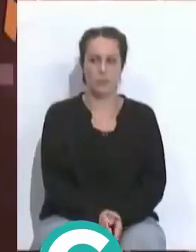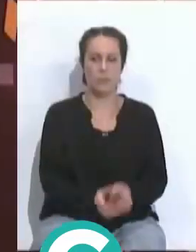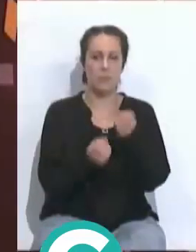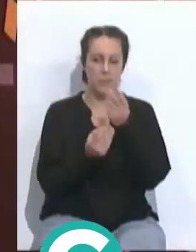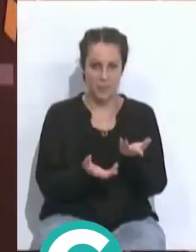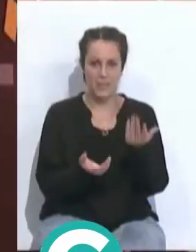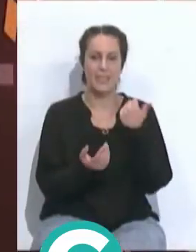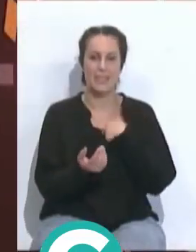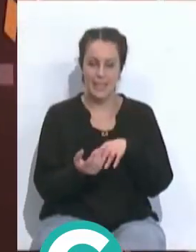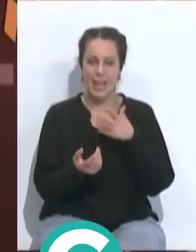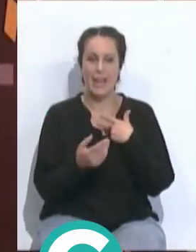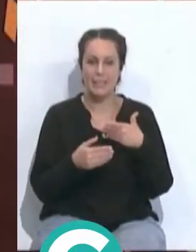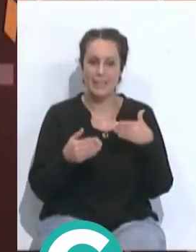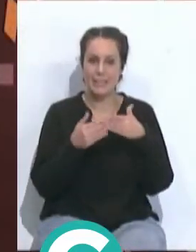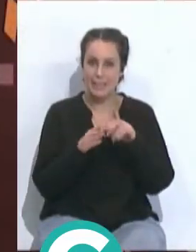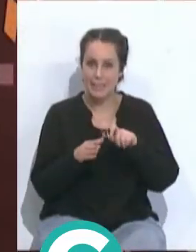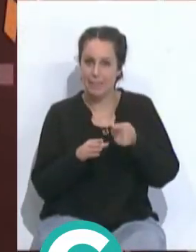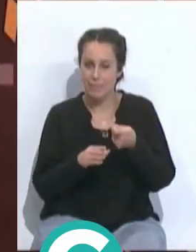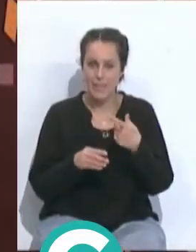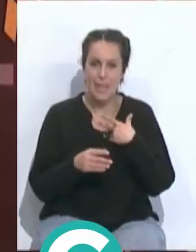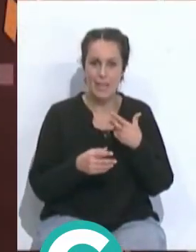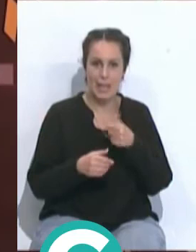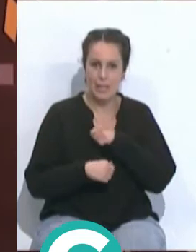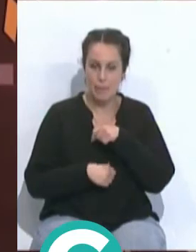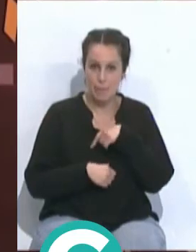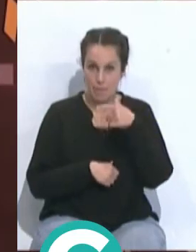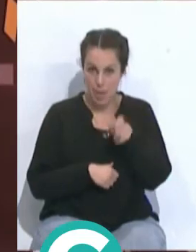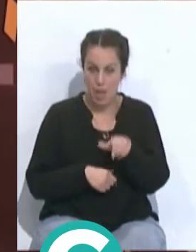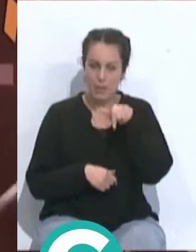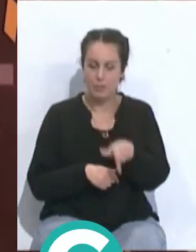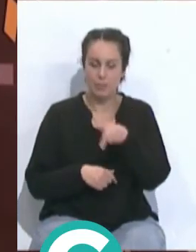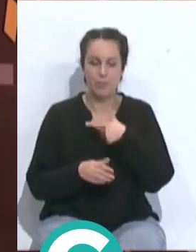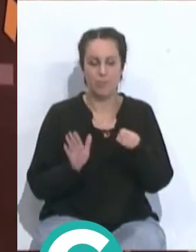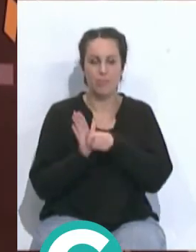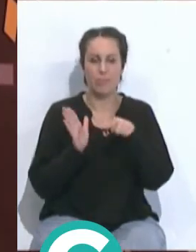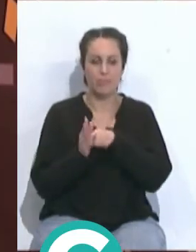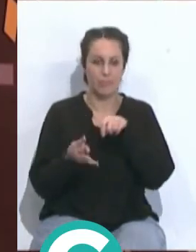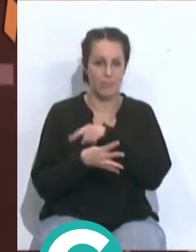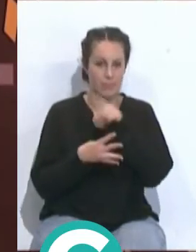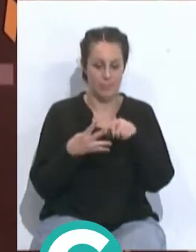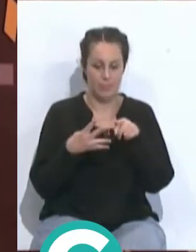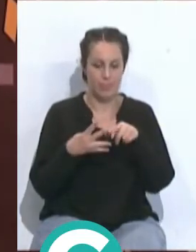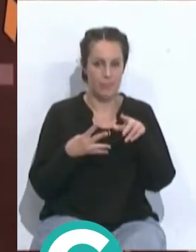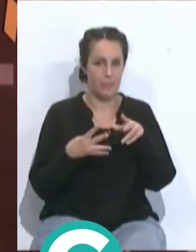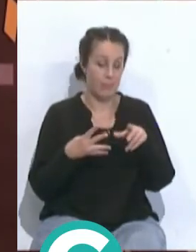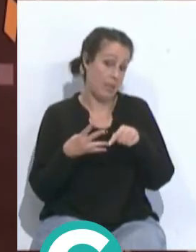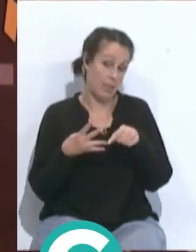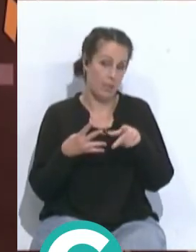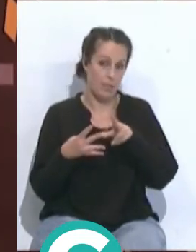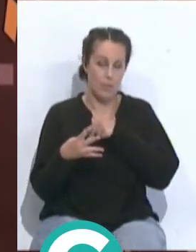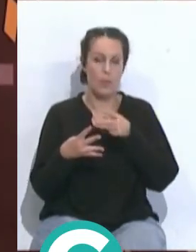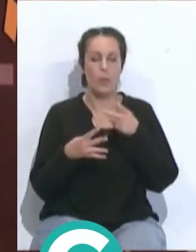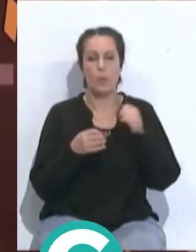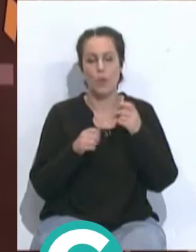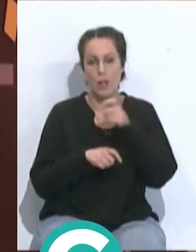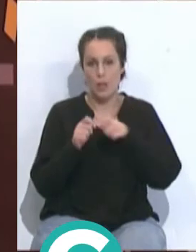Bueno, pues en La Inquina te espero, este romancero que obtuvo el tercer premio en este concurso de la